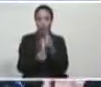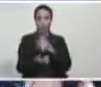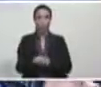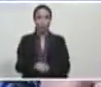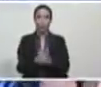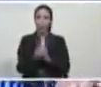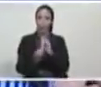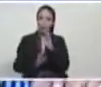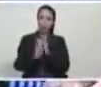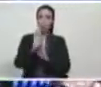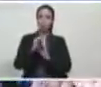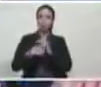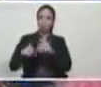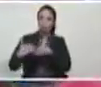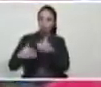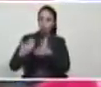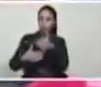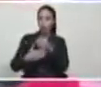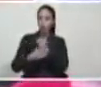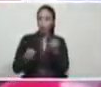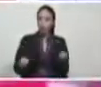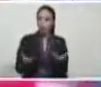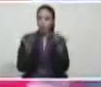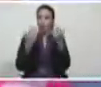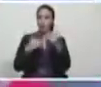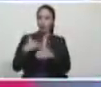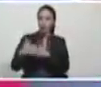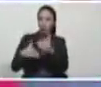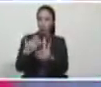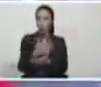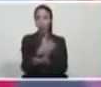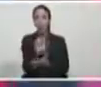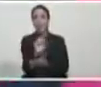este nuevo comienzo de la industria automotriz.